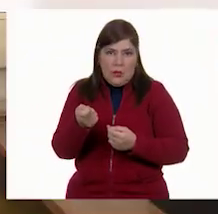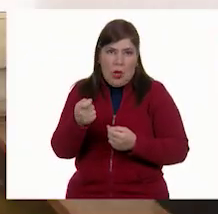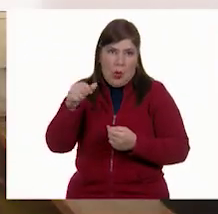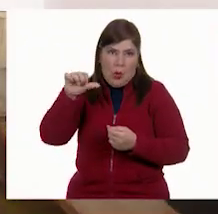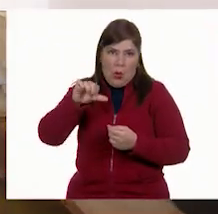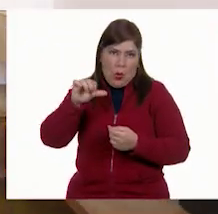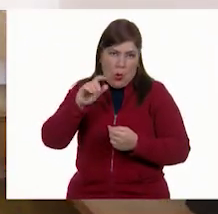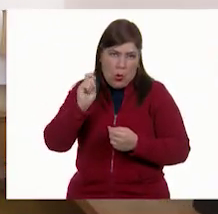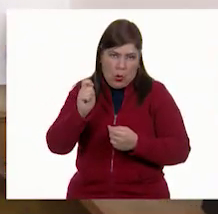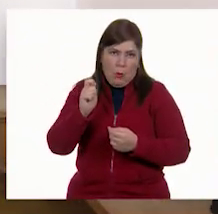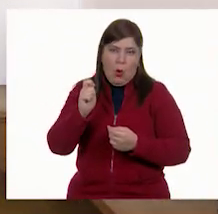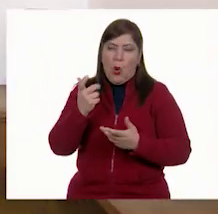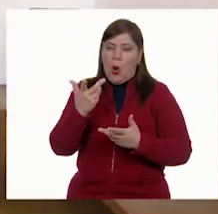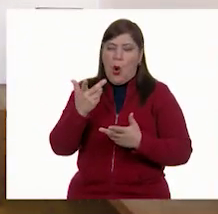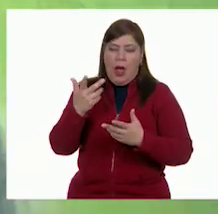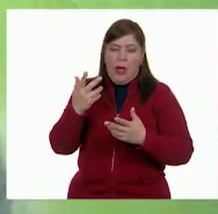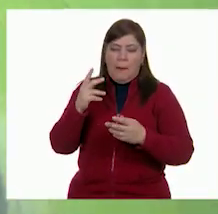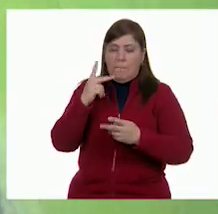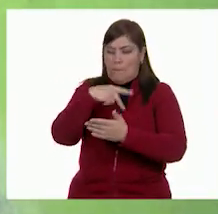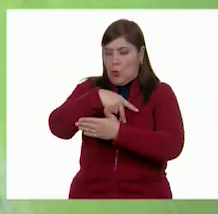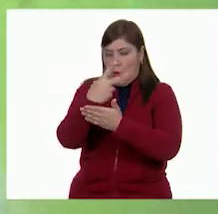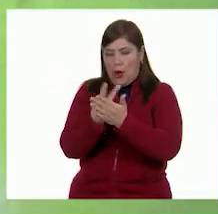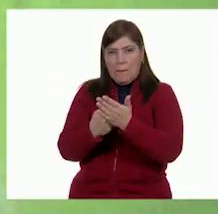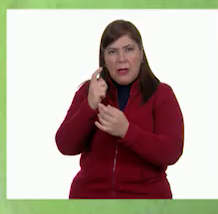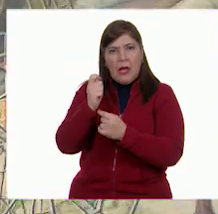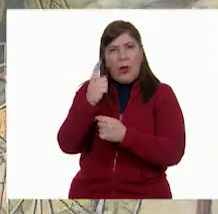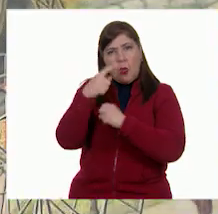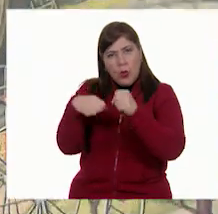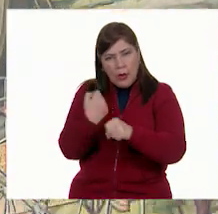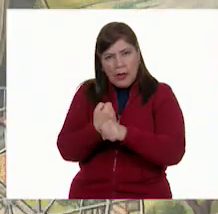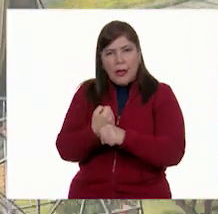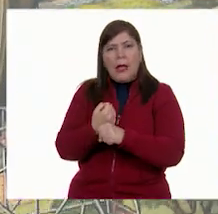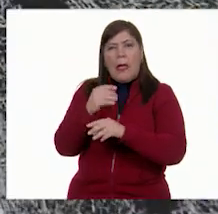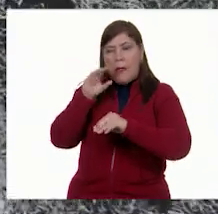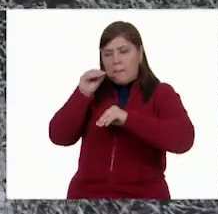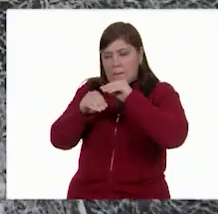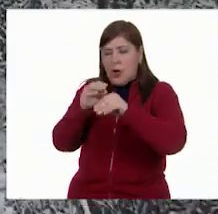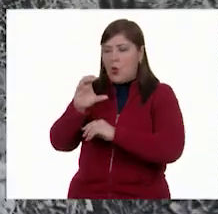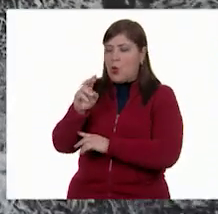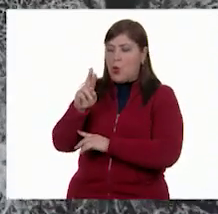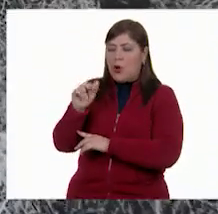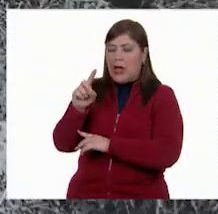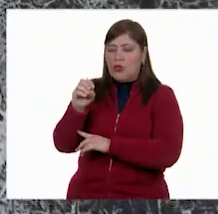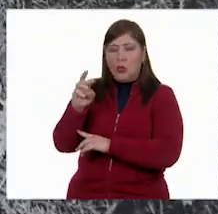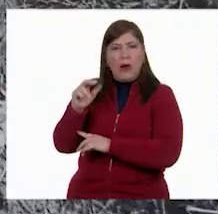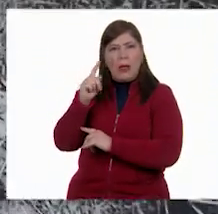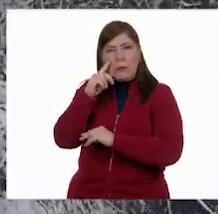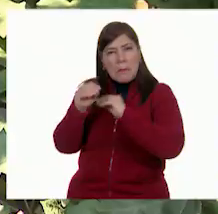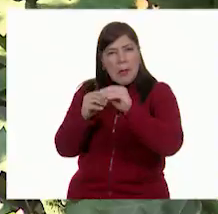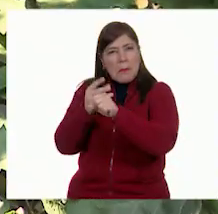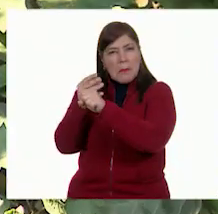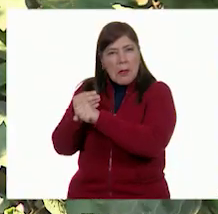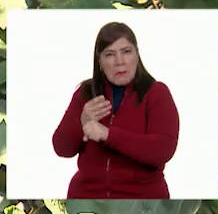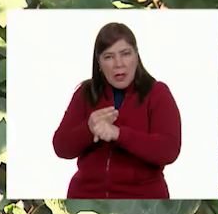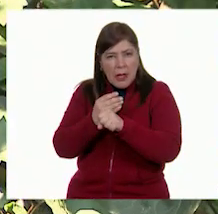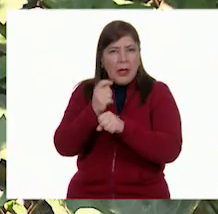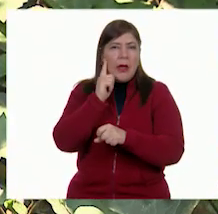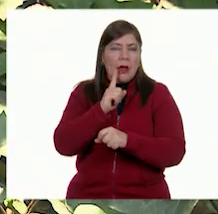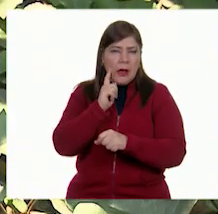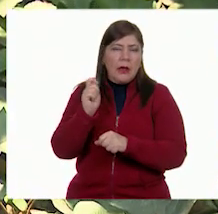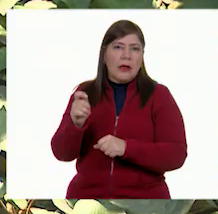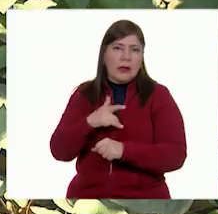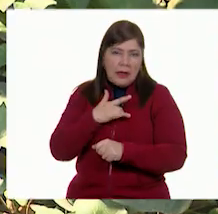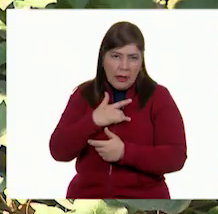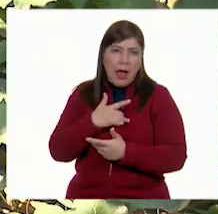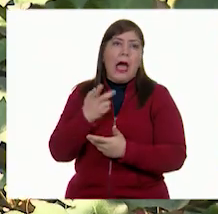programa anual con la curadora que es Eugenia Braniff Garza Lagüera, que ha